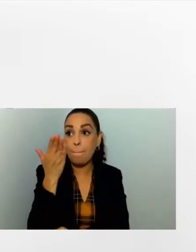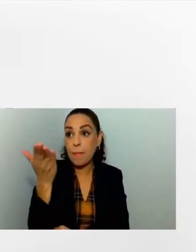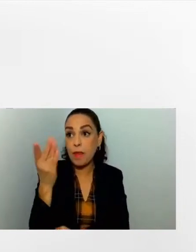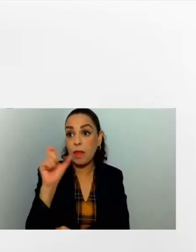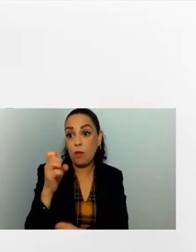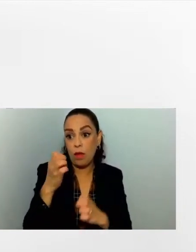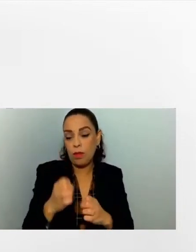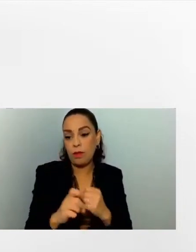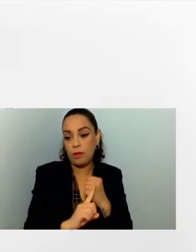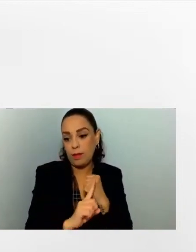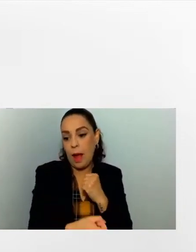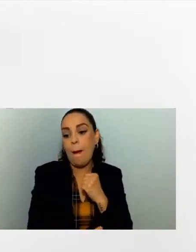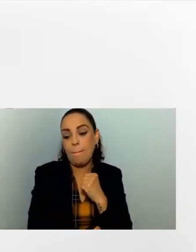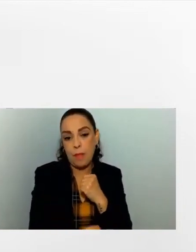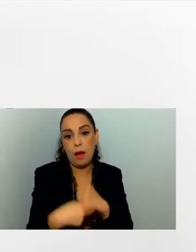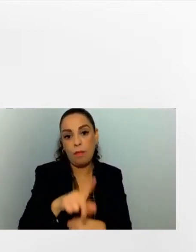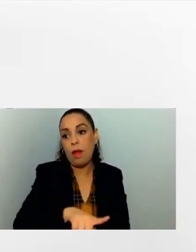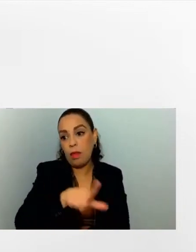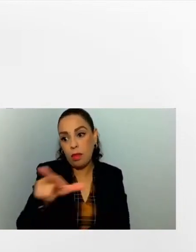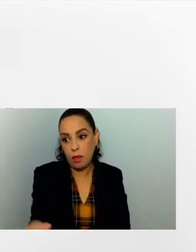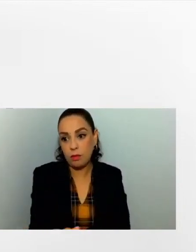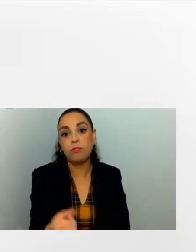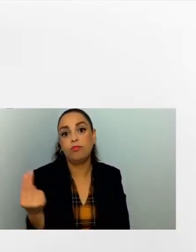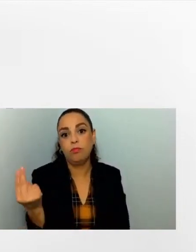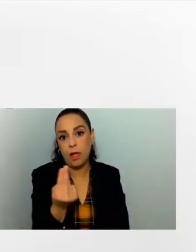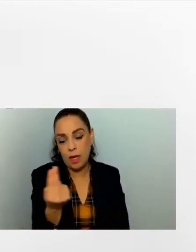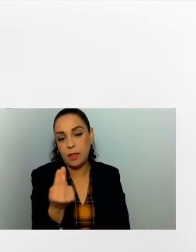después, ¿no? También se necesitan los alimentos para ese menor.